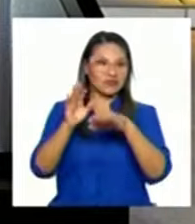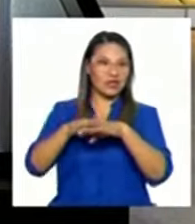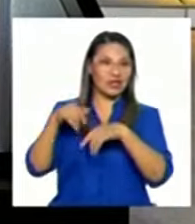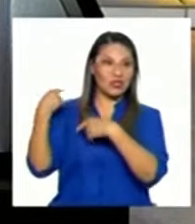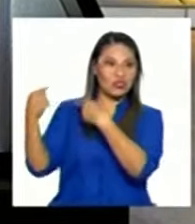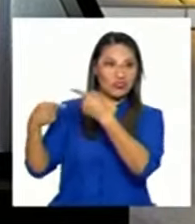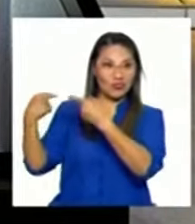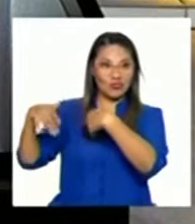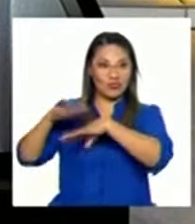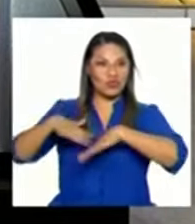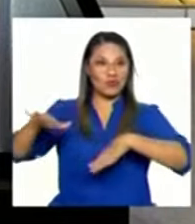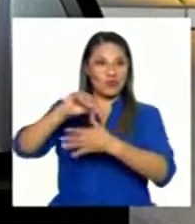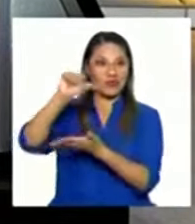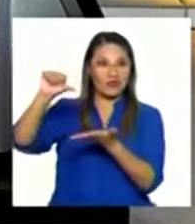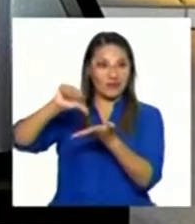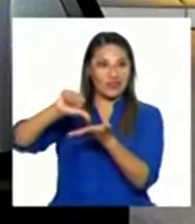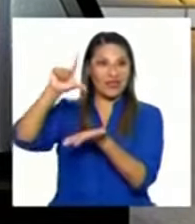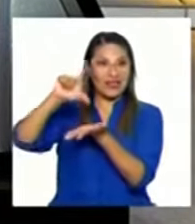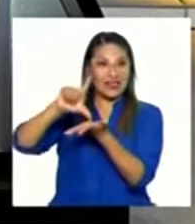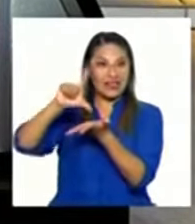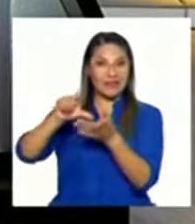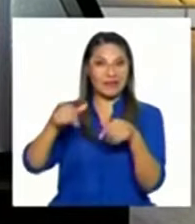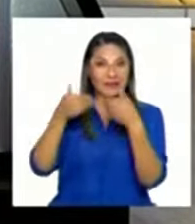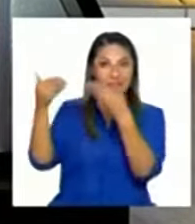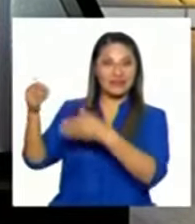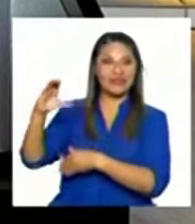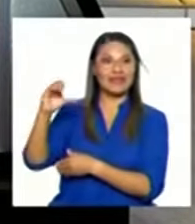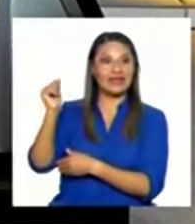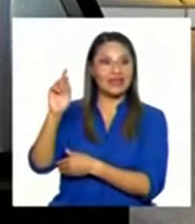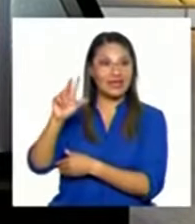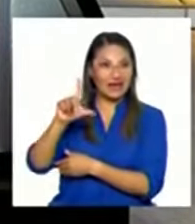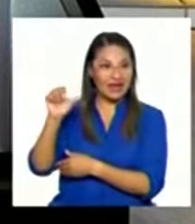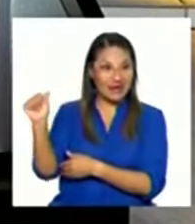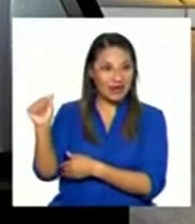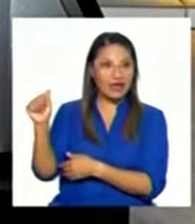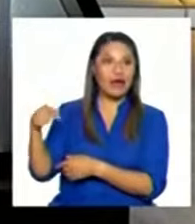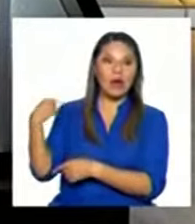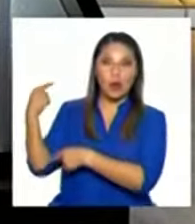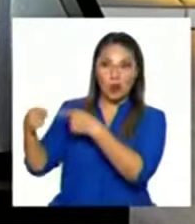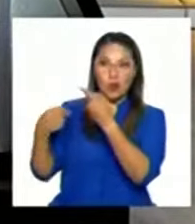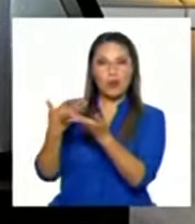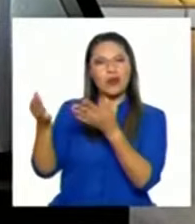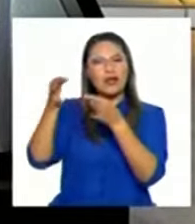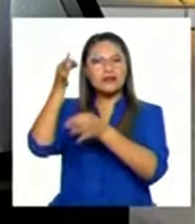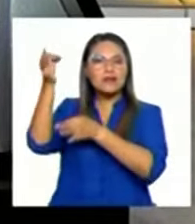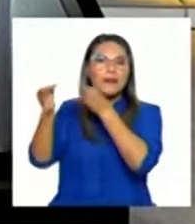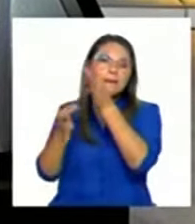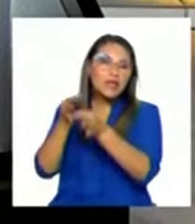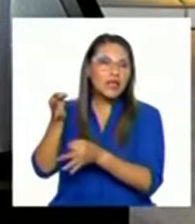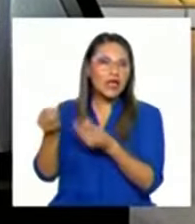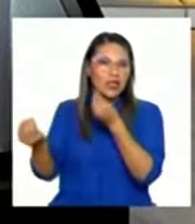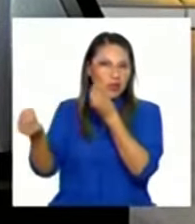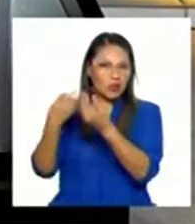de la capital, en el Cercado de Lima, con Carla Ciesa. Claro que sí, vamos rápidamente con Carla Ciesa, quien nos tiene detalles.